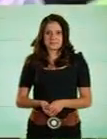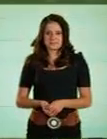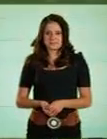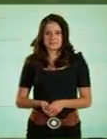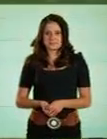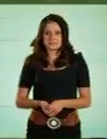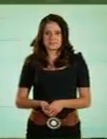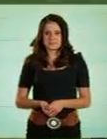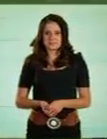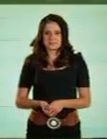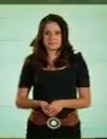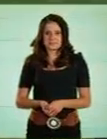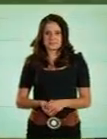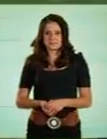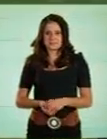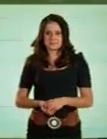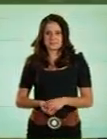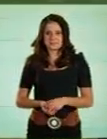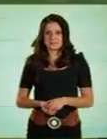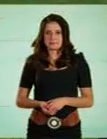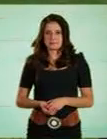Eso.